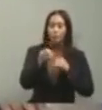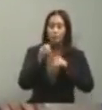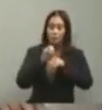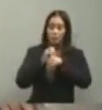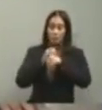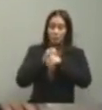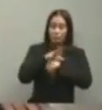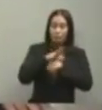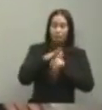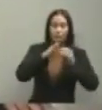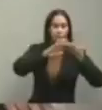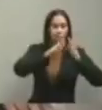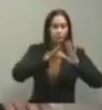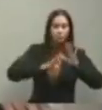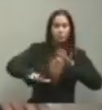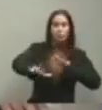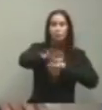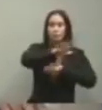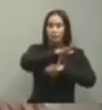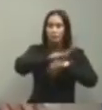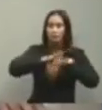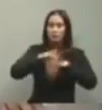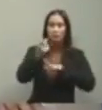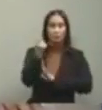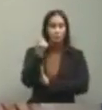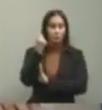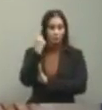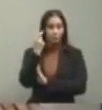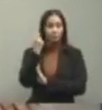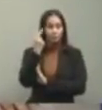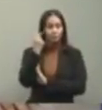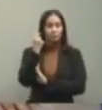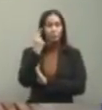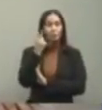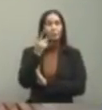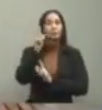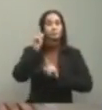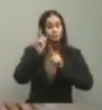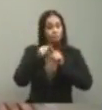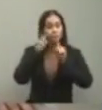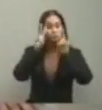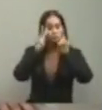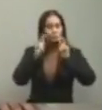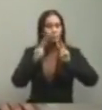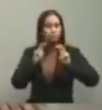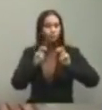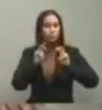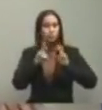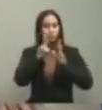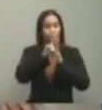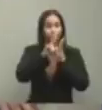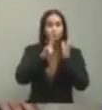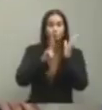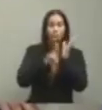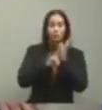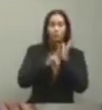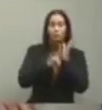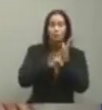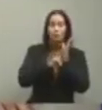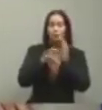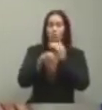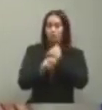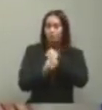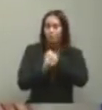local se entiende según los procedimientos y protocolos internacionales de que la